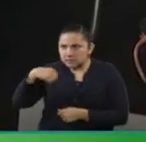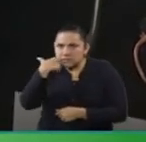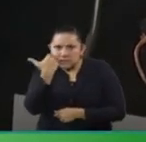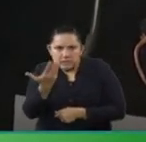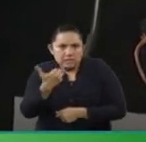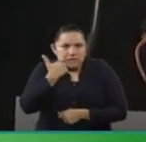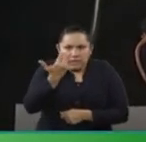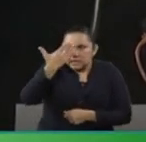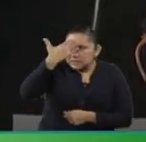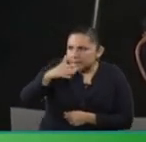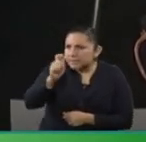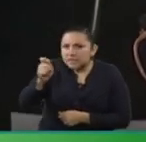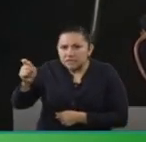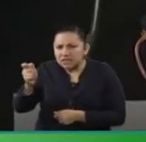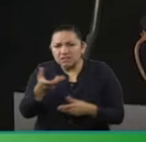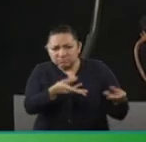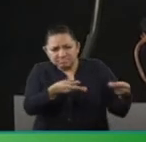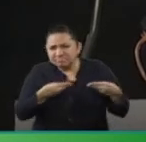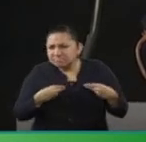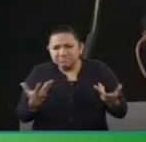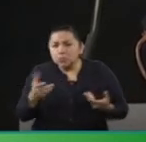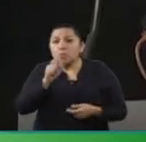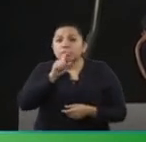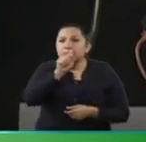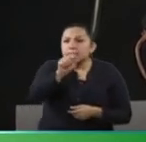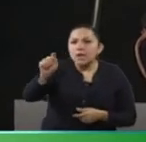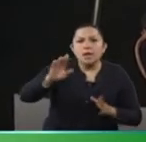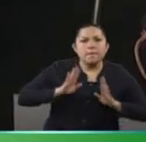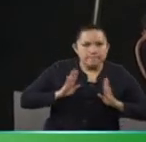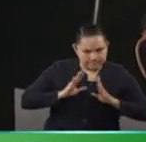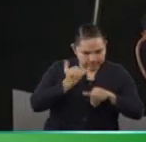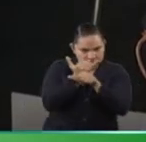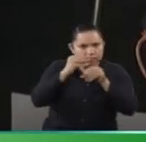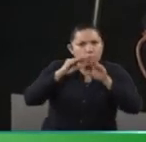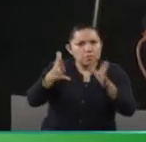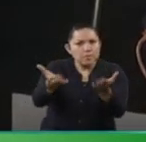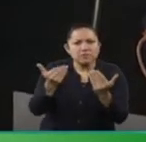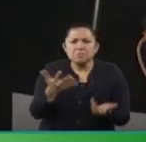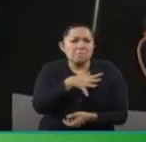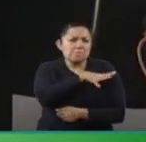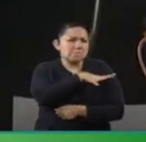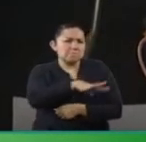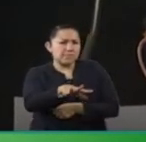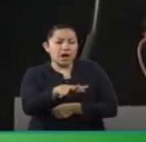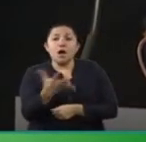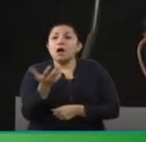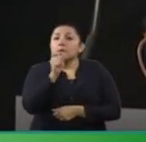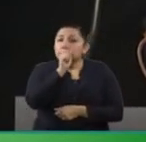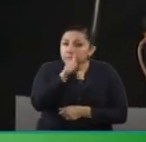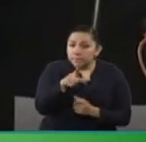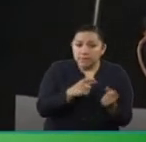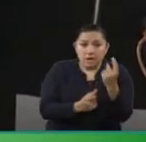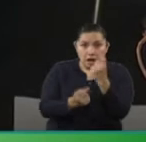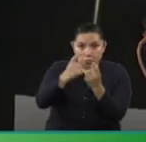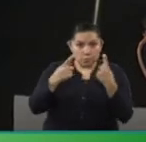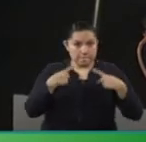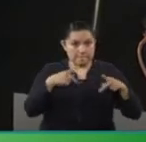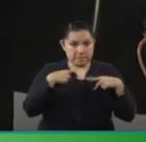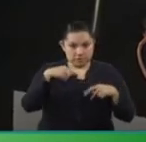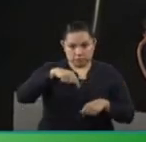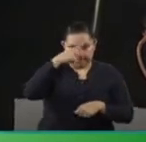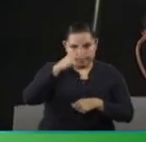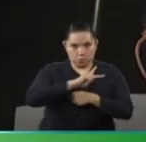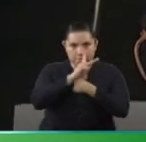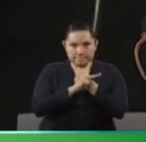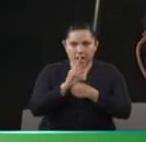completos de las fuerzas armadas ni refuerza la posibilidad del retorno al país de quienes estuvieron involucrados y sean